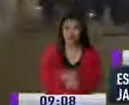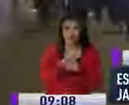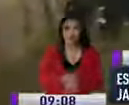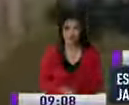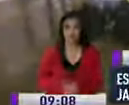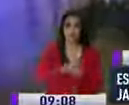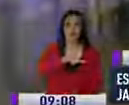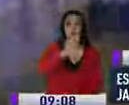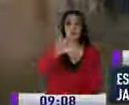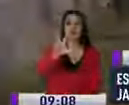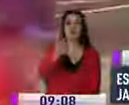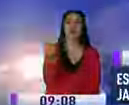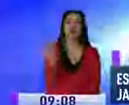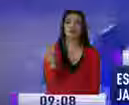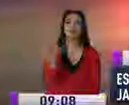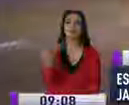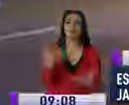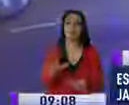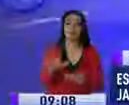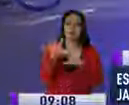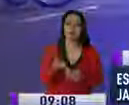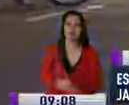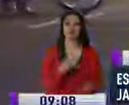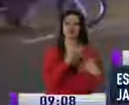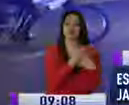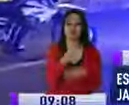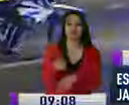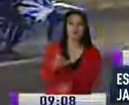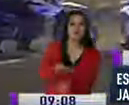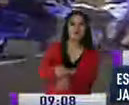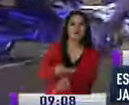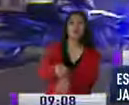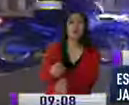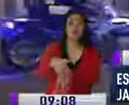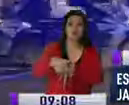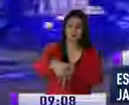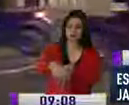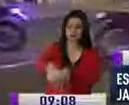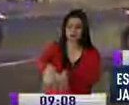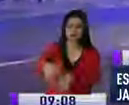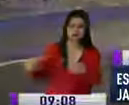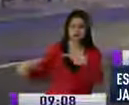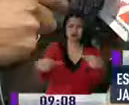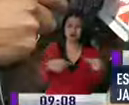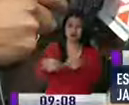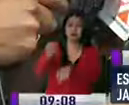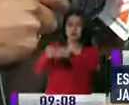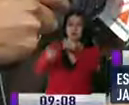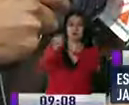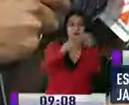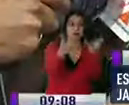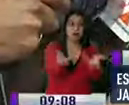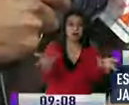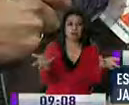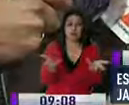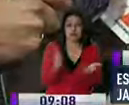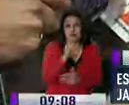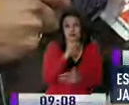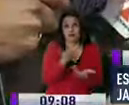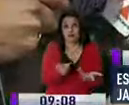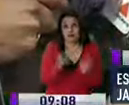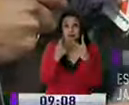de 53 jóvenes que se los acusó del presunto delito de daño a bienes ajenos. ¿Cuál era el